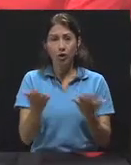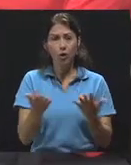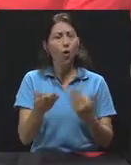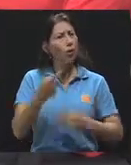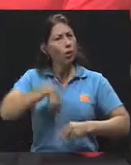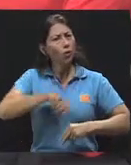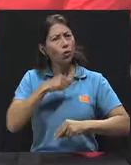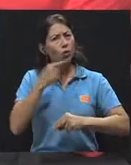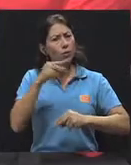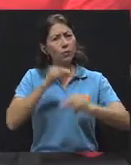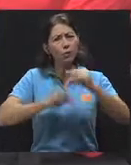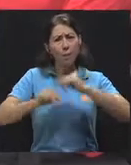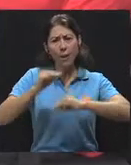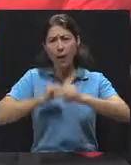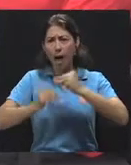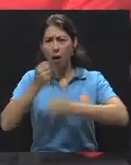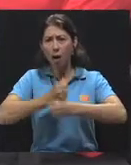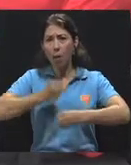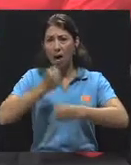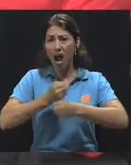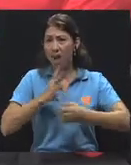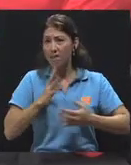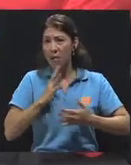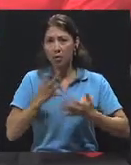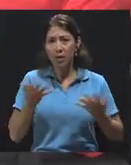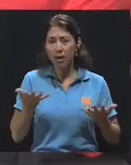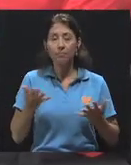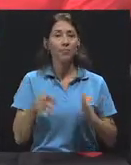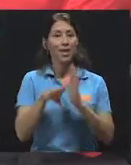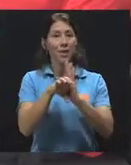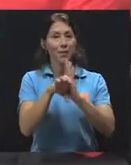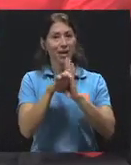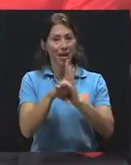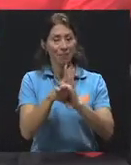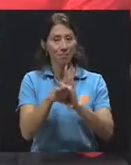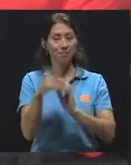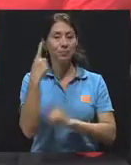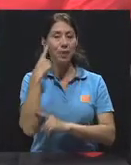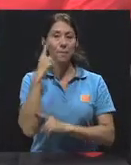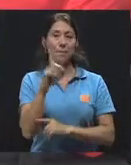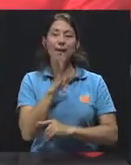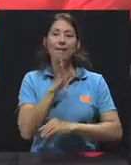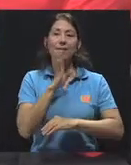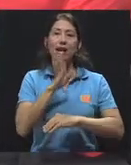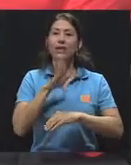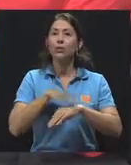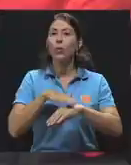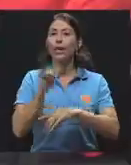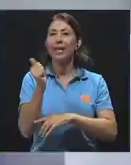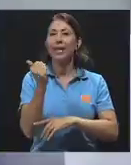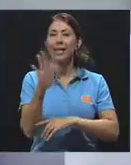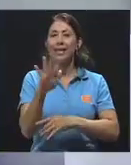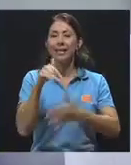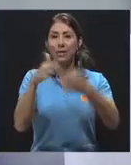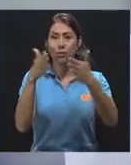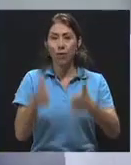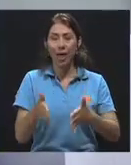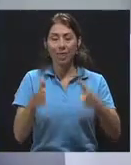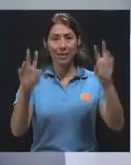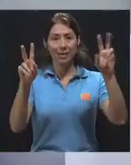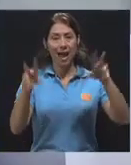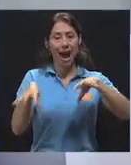empresa. Cuando decimos mercado laboral, hablamos de... Sí, hablamos. Por ejemplo, para hablarte de los